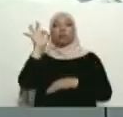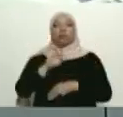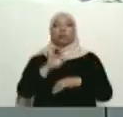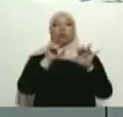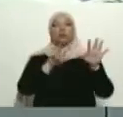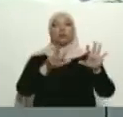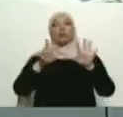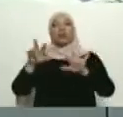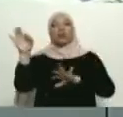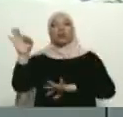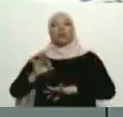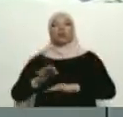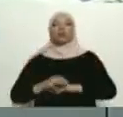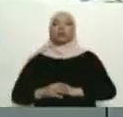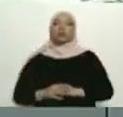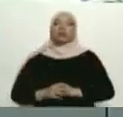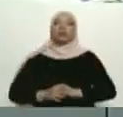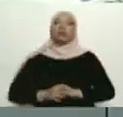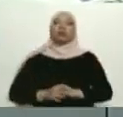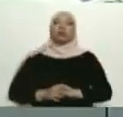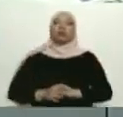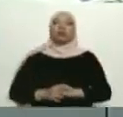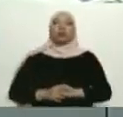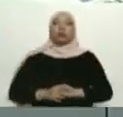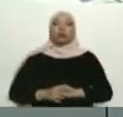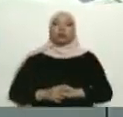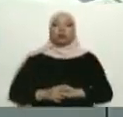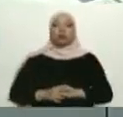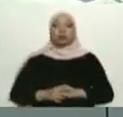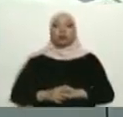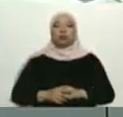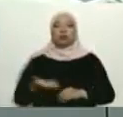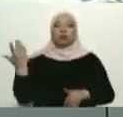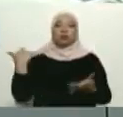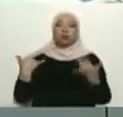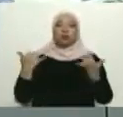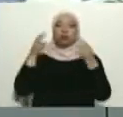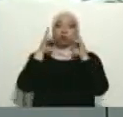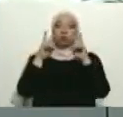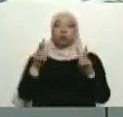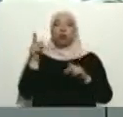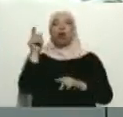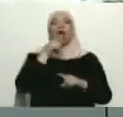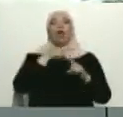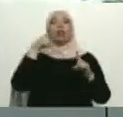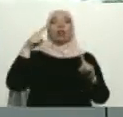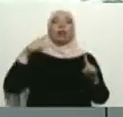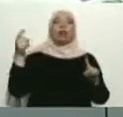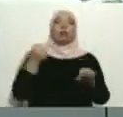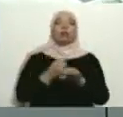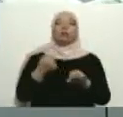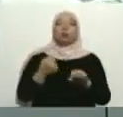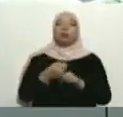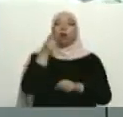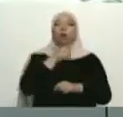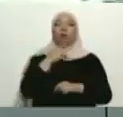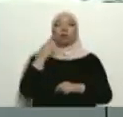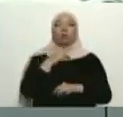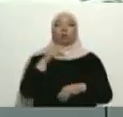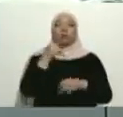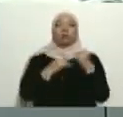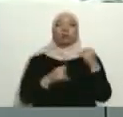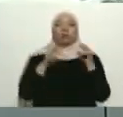89,69% yo no había visto señora vicepresidenta hace rato una estadística donde la gente se entera tanta satisfacción en